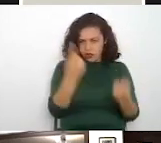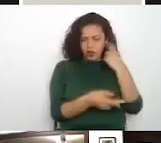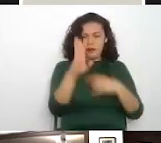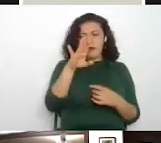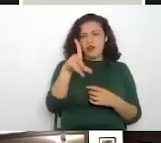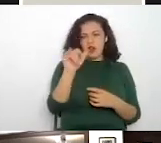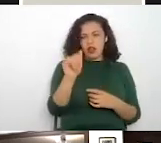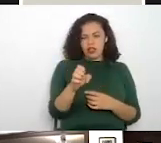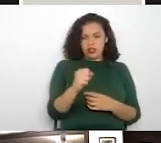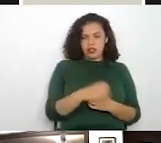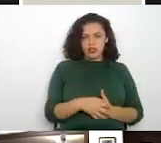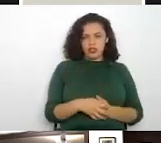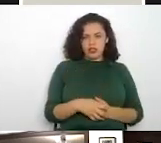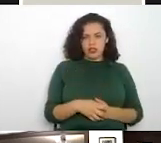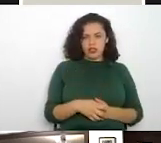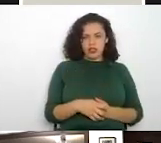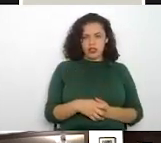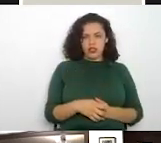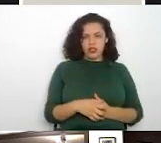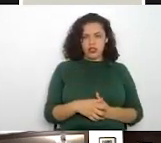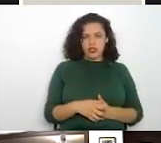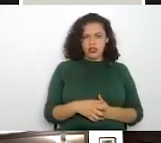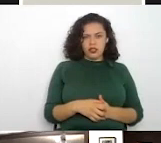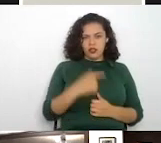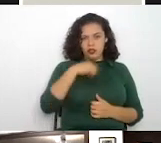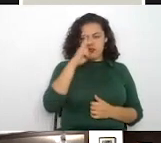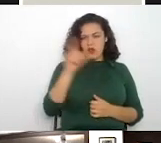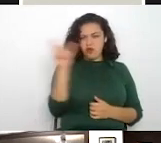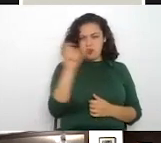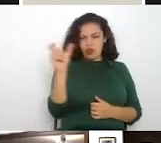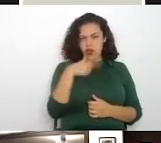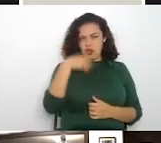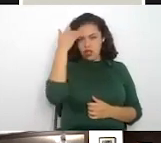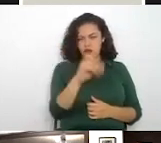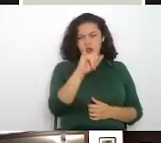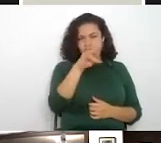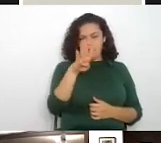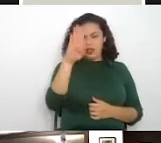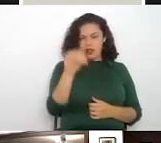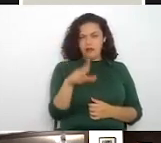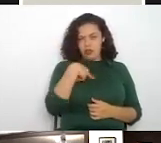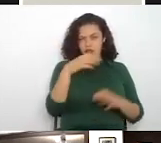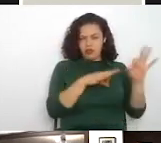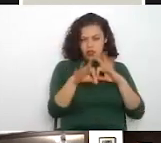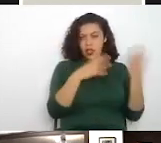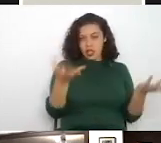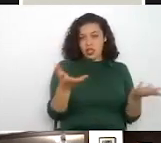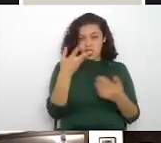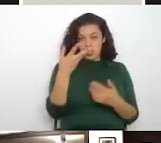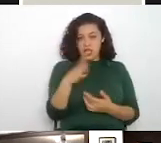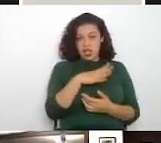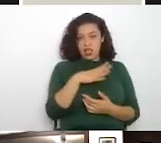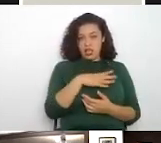ponían, esto lo vi cuando trabajé un tiempo en IBM, y a pesar de que pues